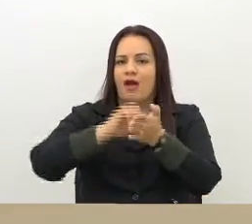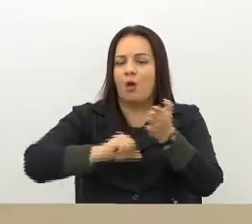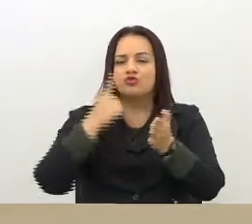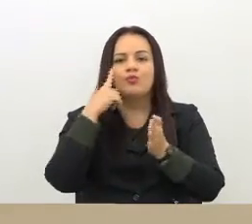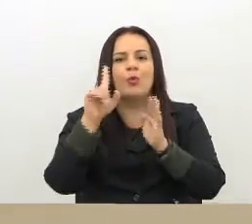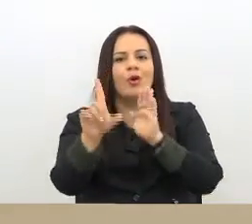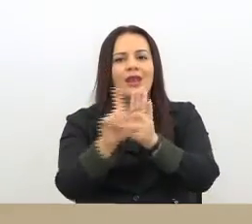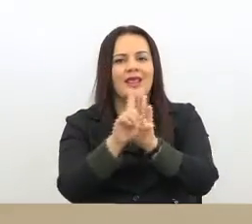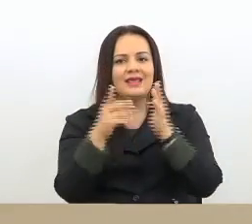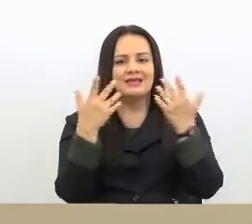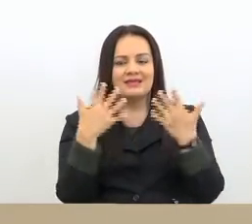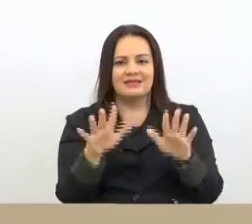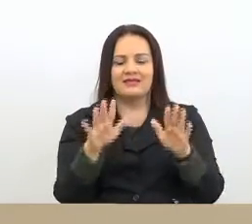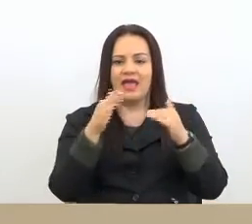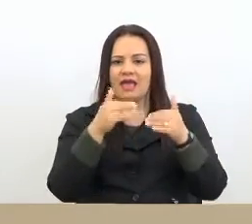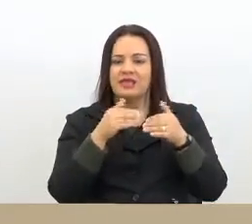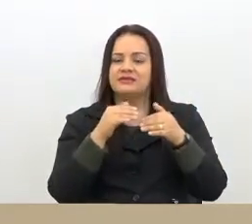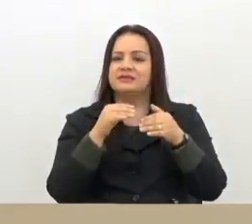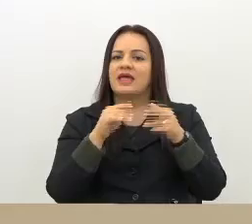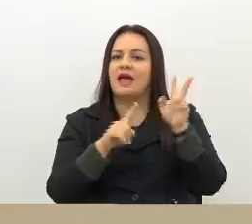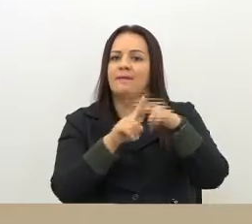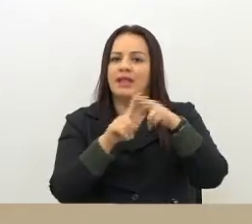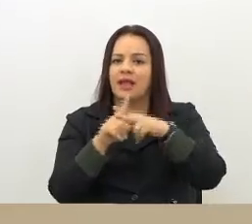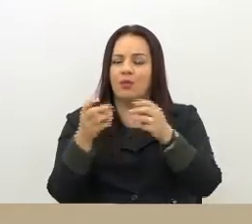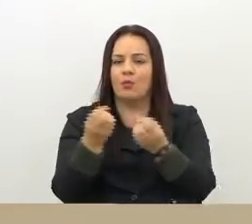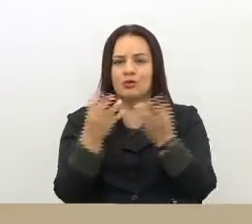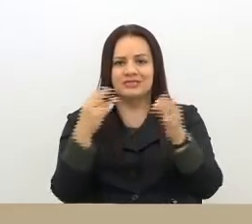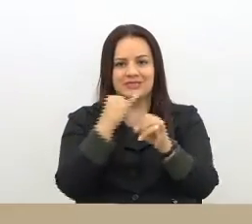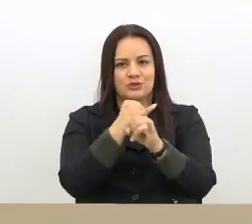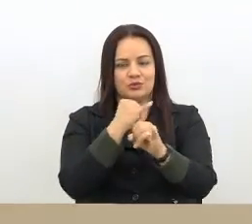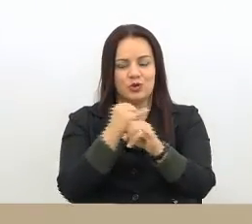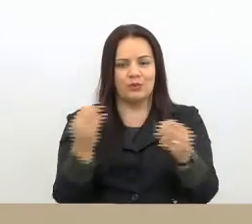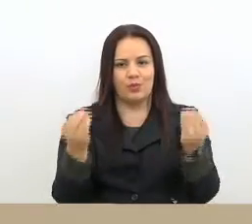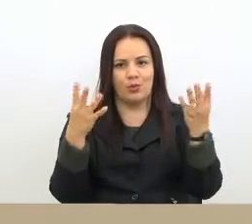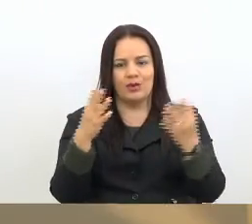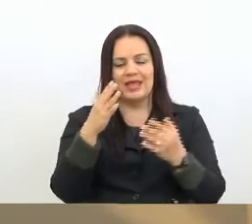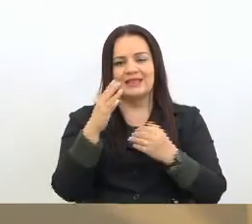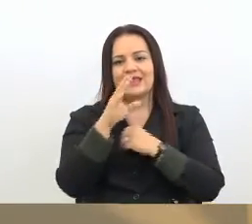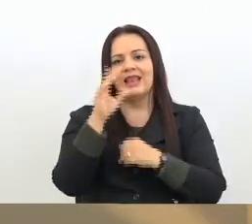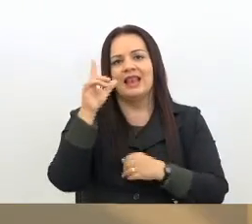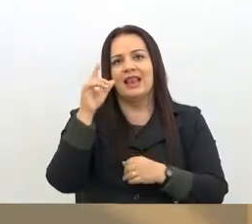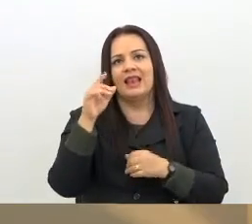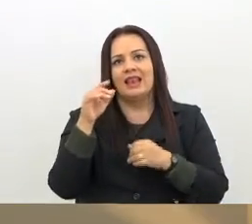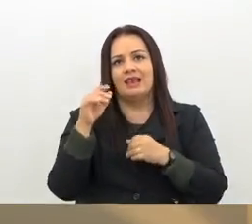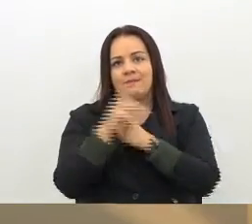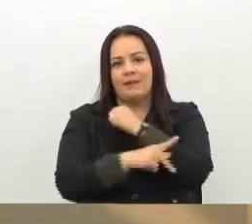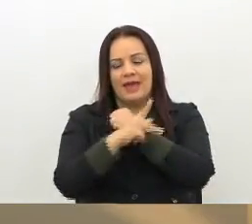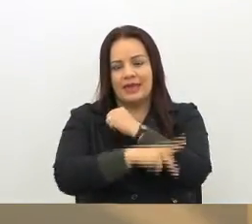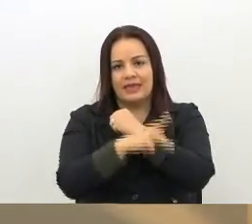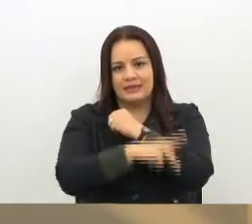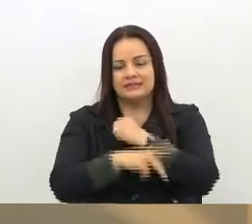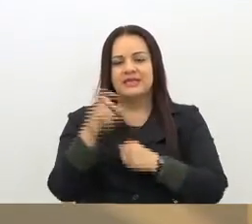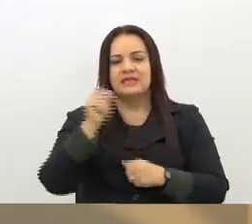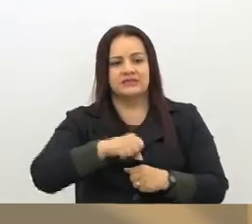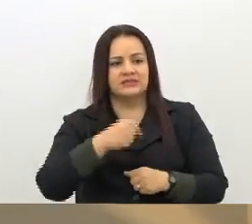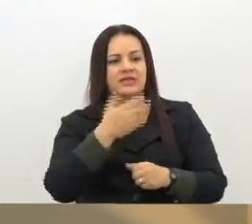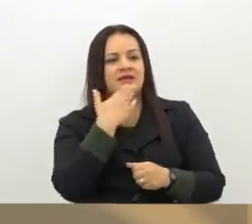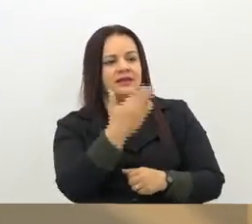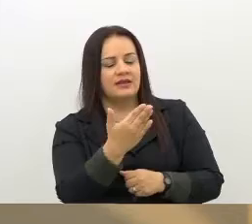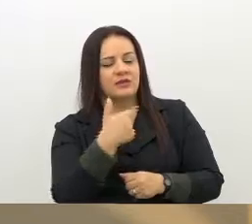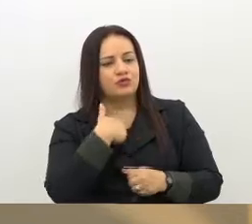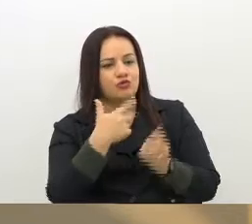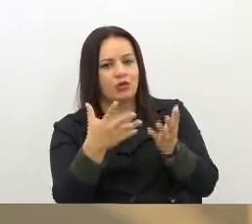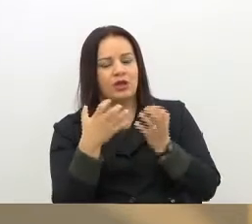ya están rigiendo muchas instituciones públicas del Estado. Muchas gracias. Yo quiero aprovechar esta oportunidad para explicar